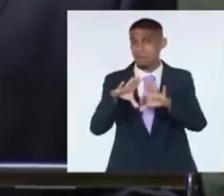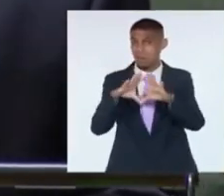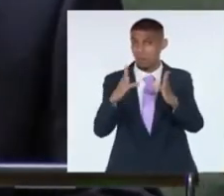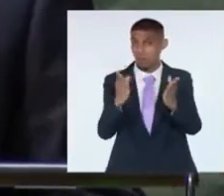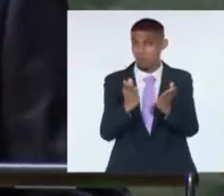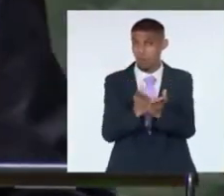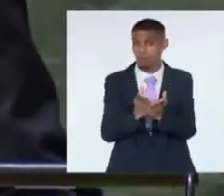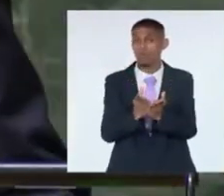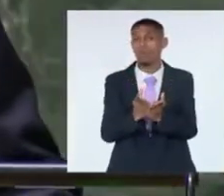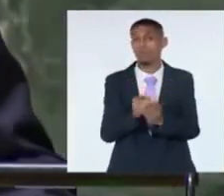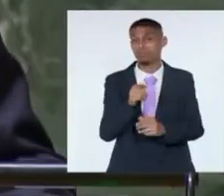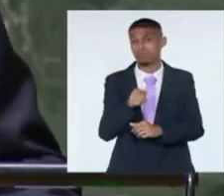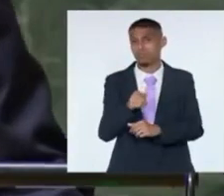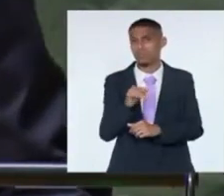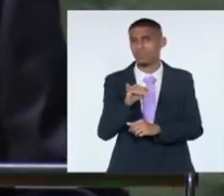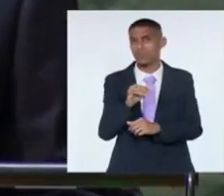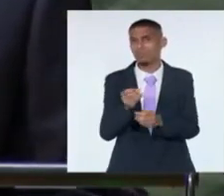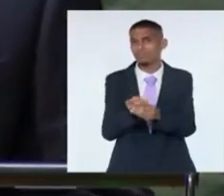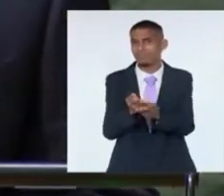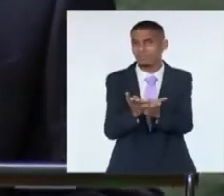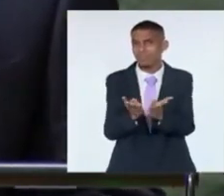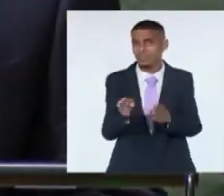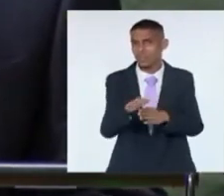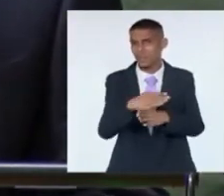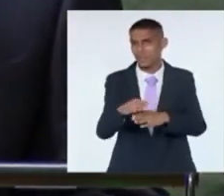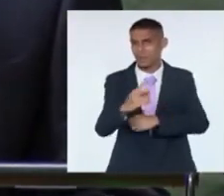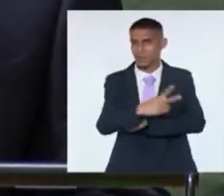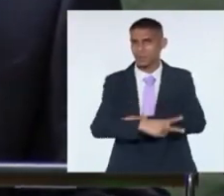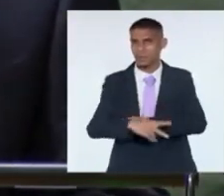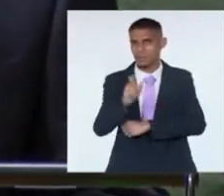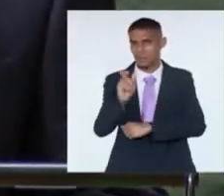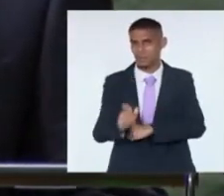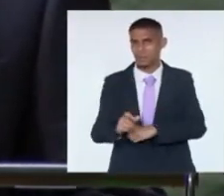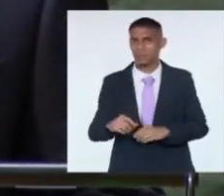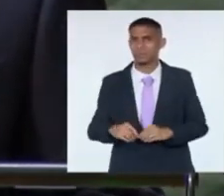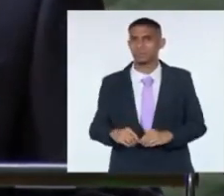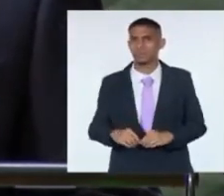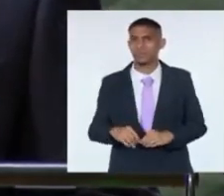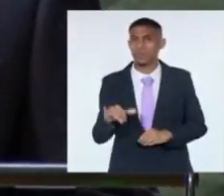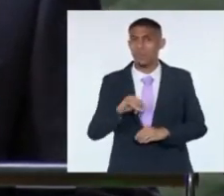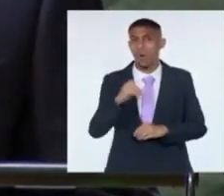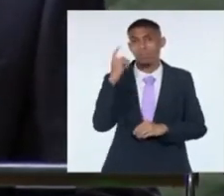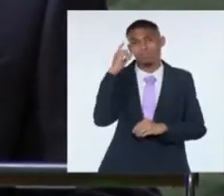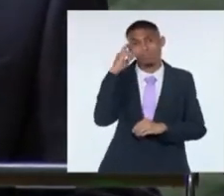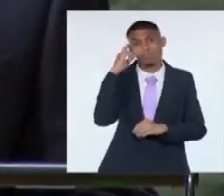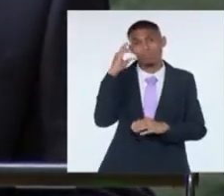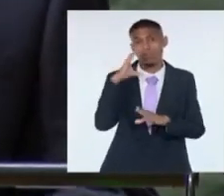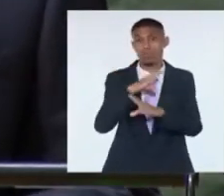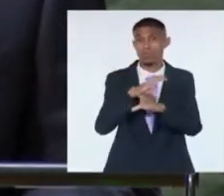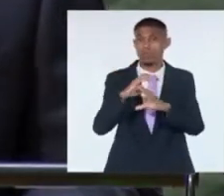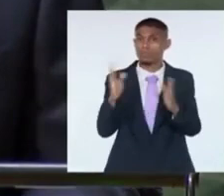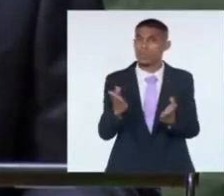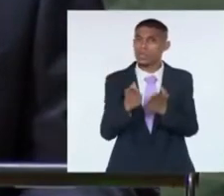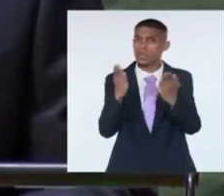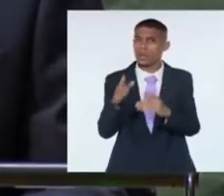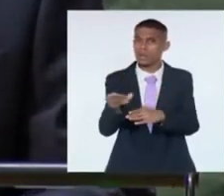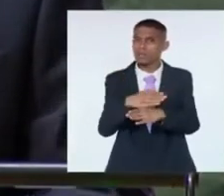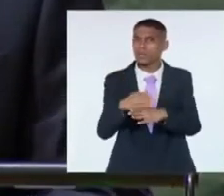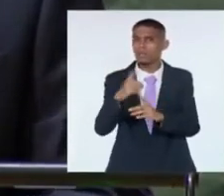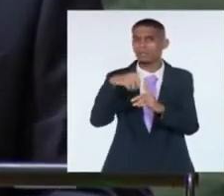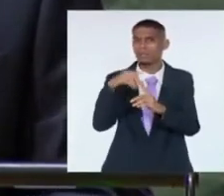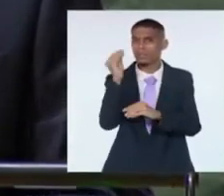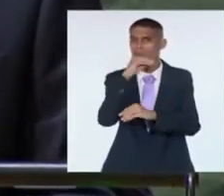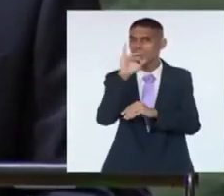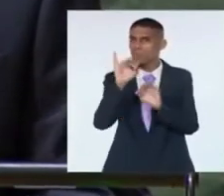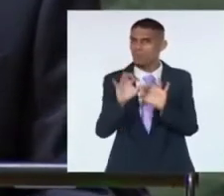lo suficiente para alimentar a todos o que en la era del conocimiento y desarrollo acelerado de las tecnologías de la información